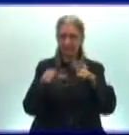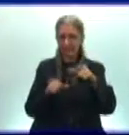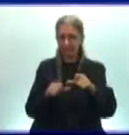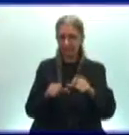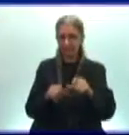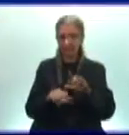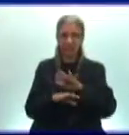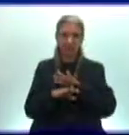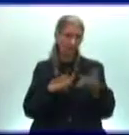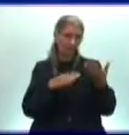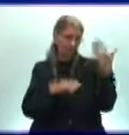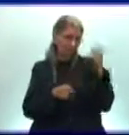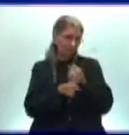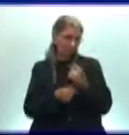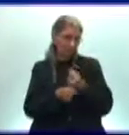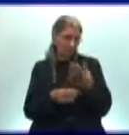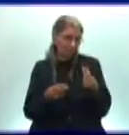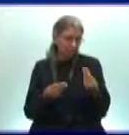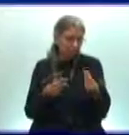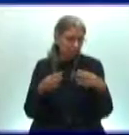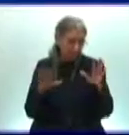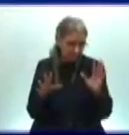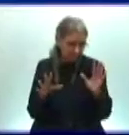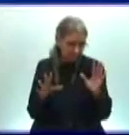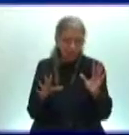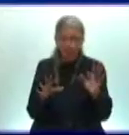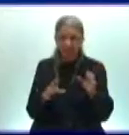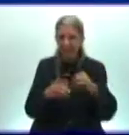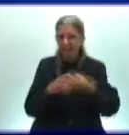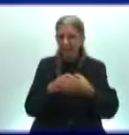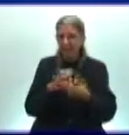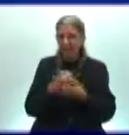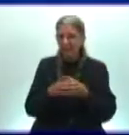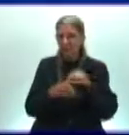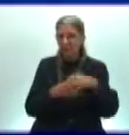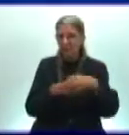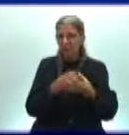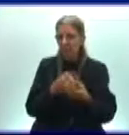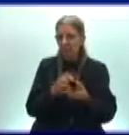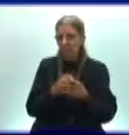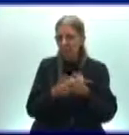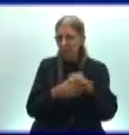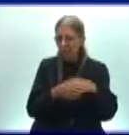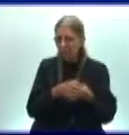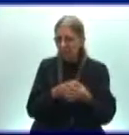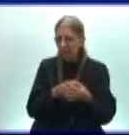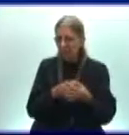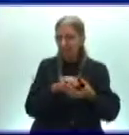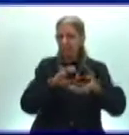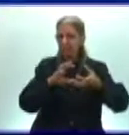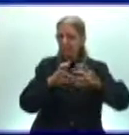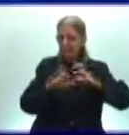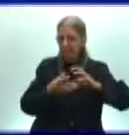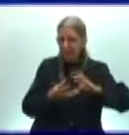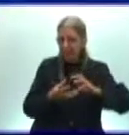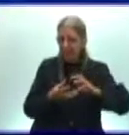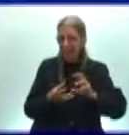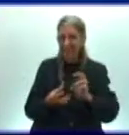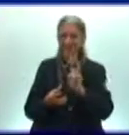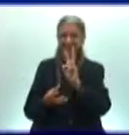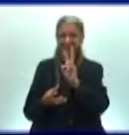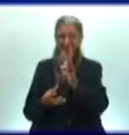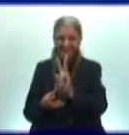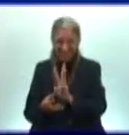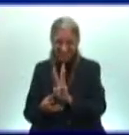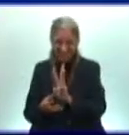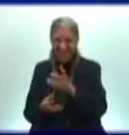hemos trabajado en clase. Recuerden ustedes que cuando hablamos de la cualitativa y cuantitativa debemos decir qué elemento químico la forma en